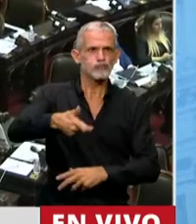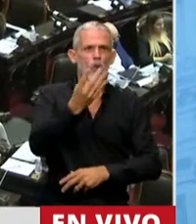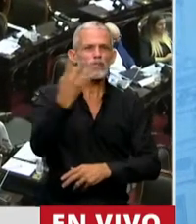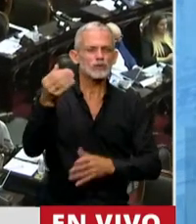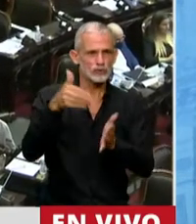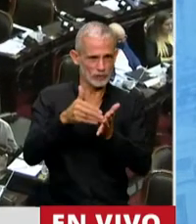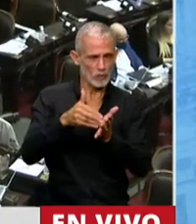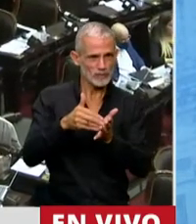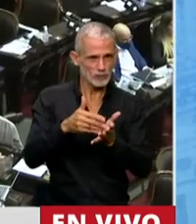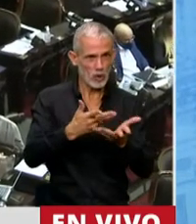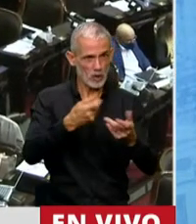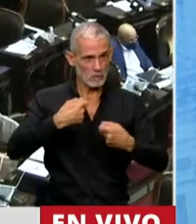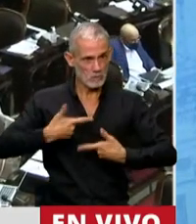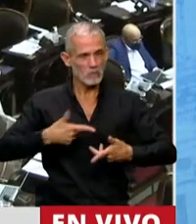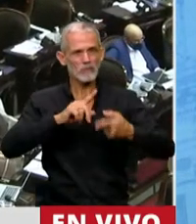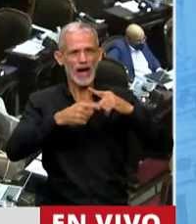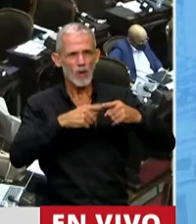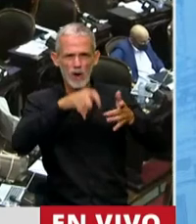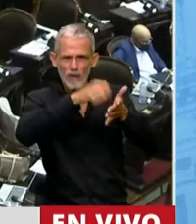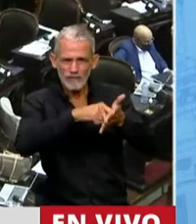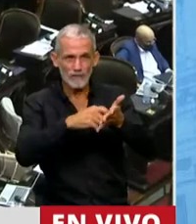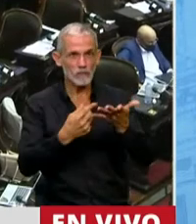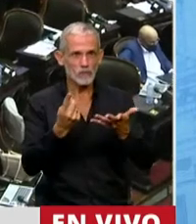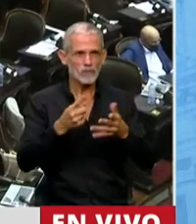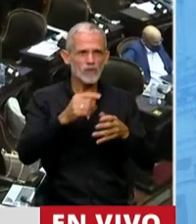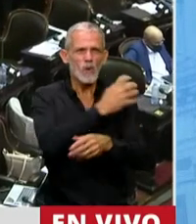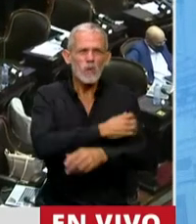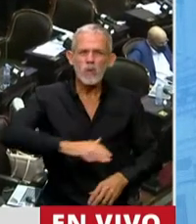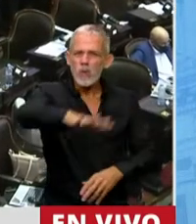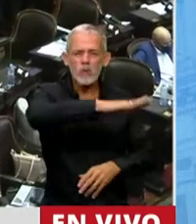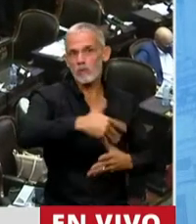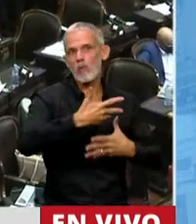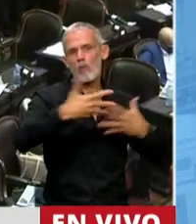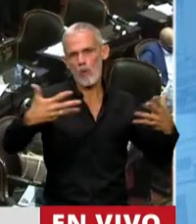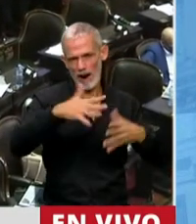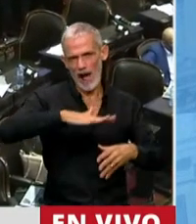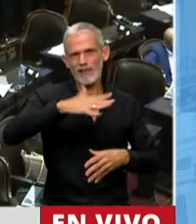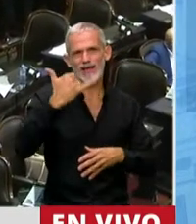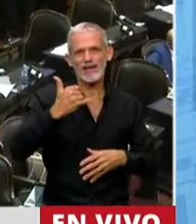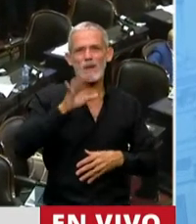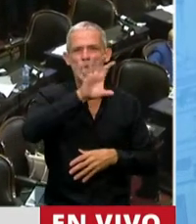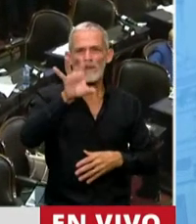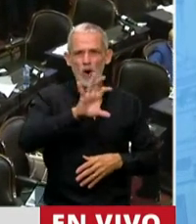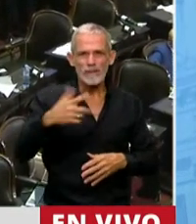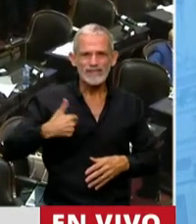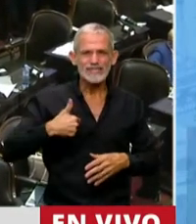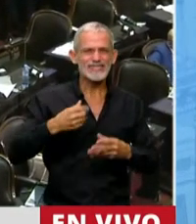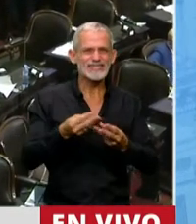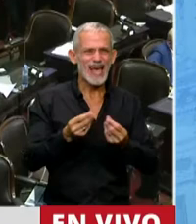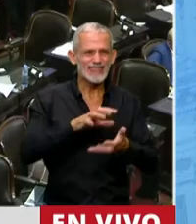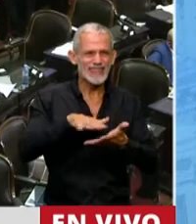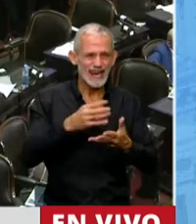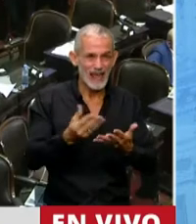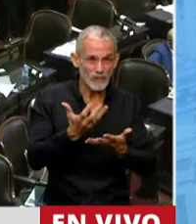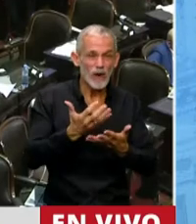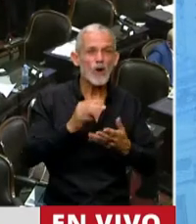millones que nos va a permitir el saneamiento de dos asentamientos muy grandes que tenemos en la provincia, específicamente en la